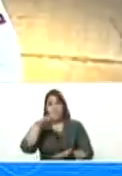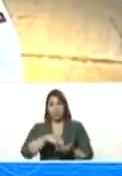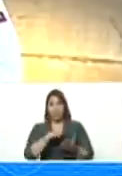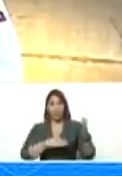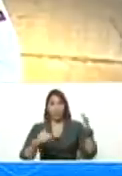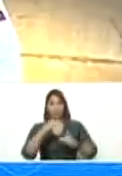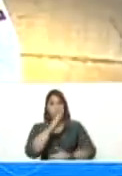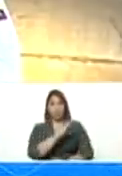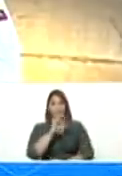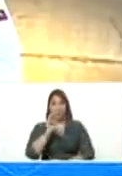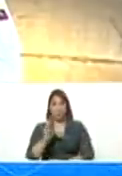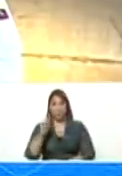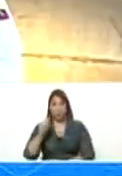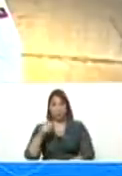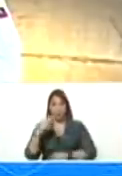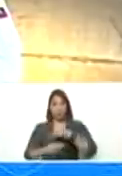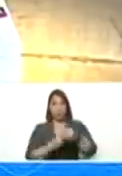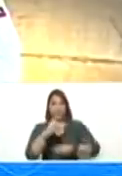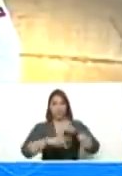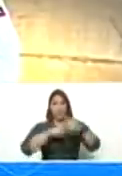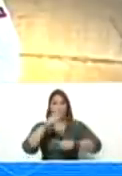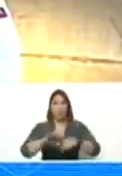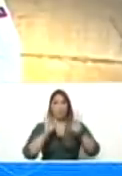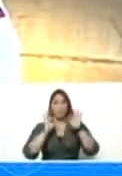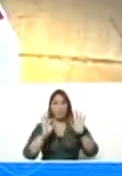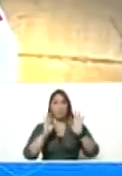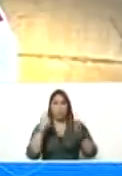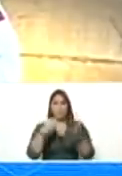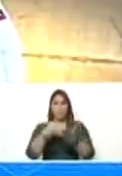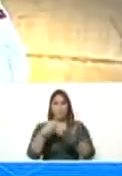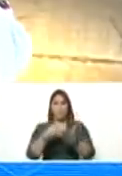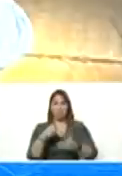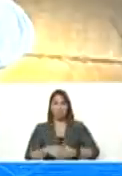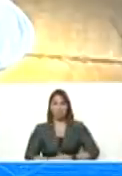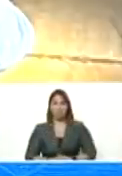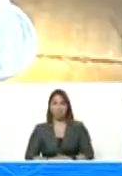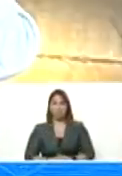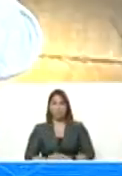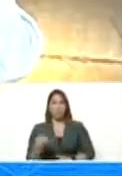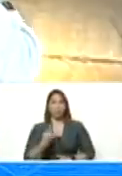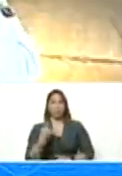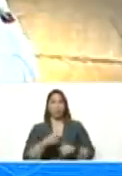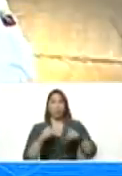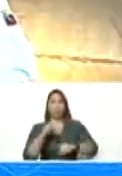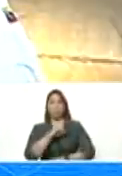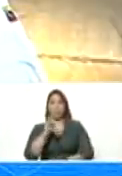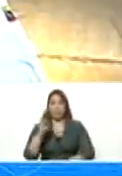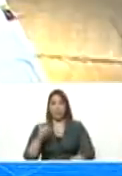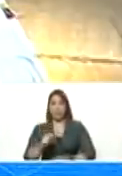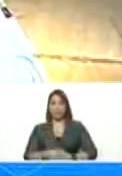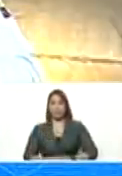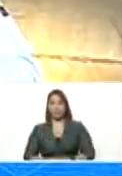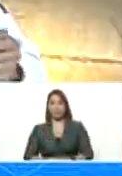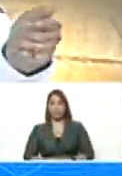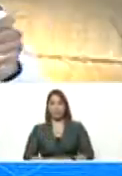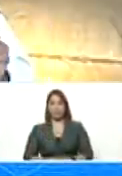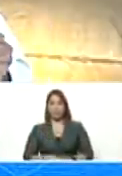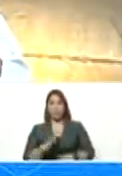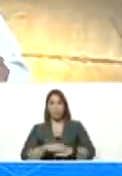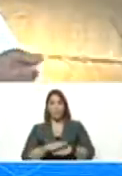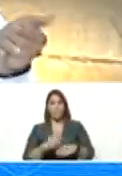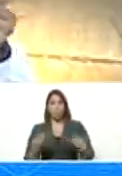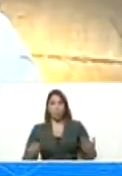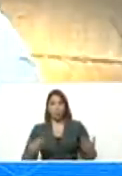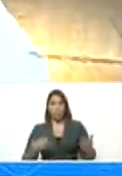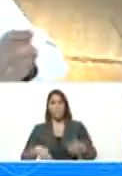CPT y me hacen un plan especial de financiamiento solo para los CPT, porque esos